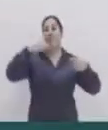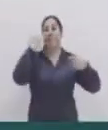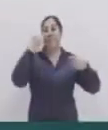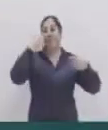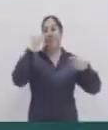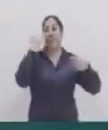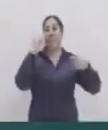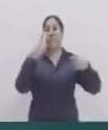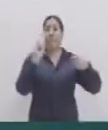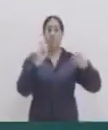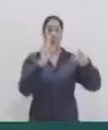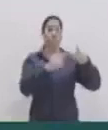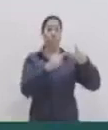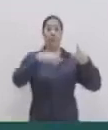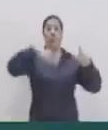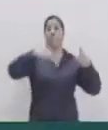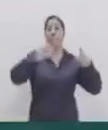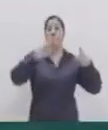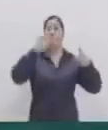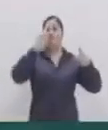y gerundio. Gerundio.